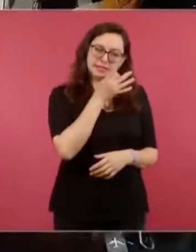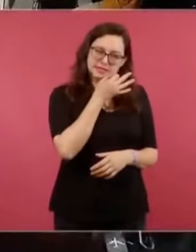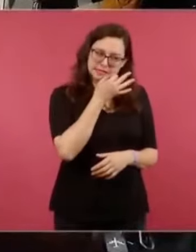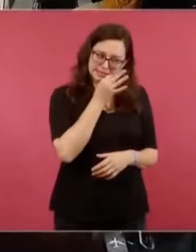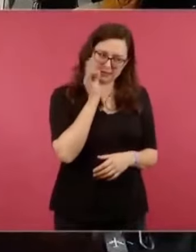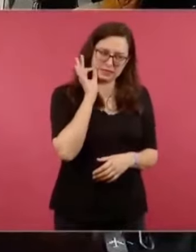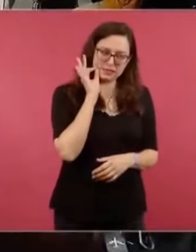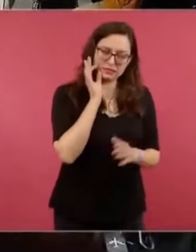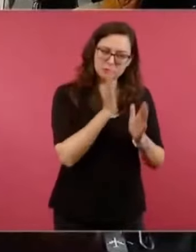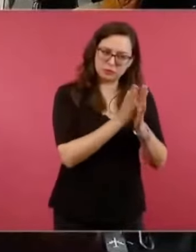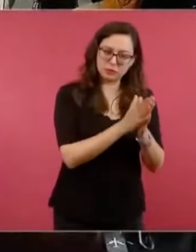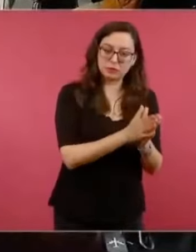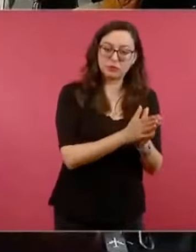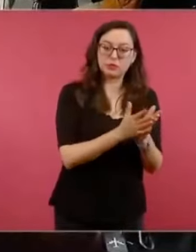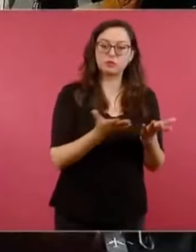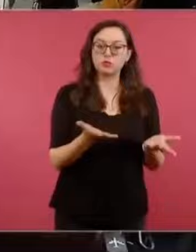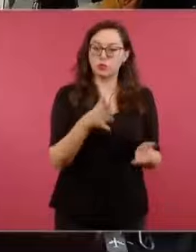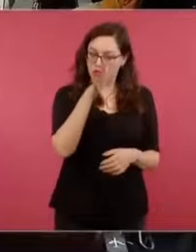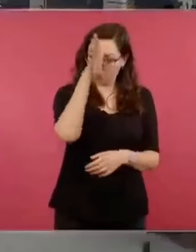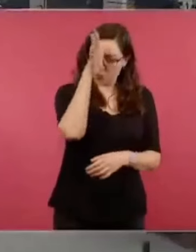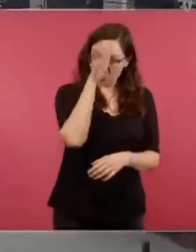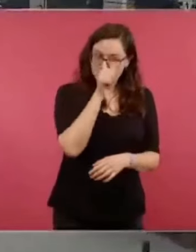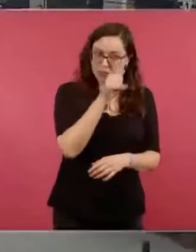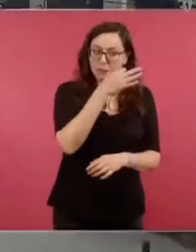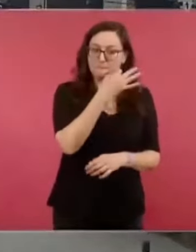¿Sí? Vamos a hacer un pacto